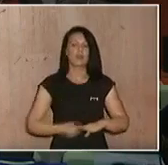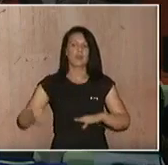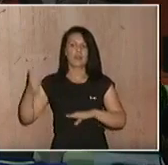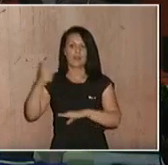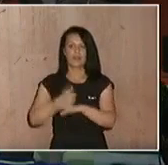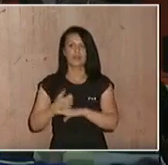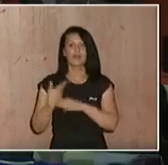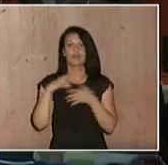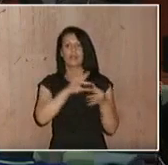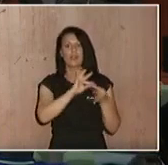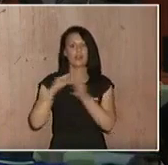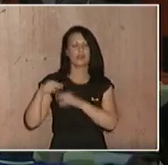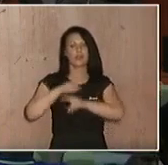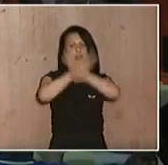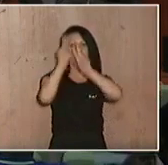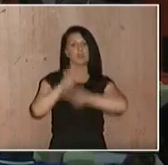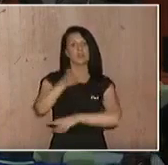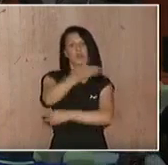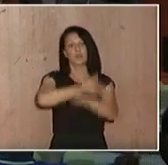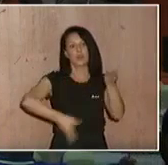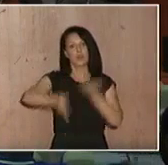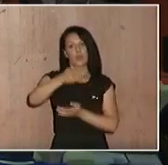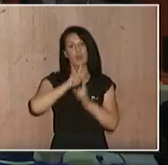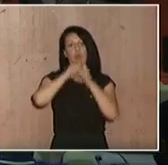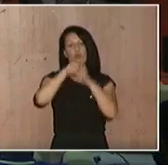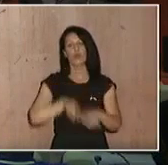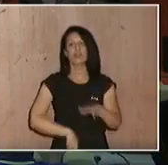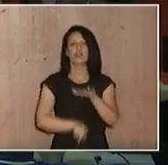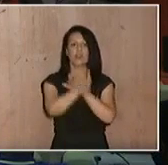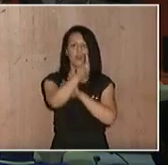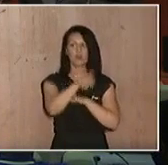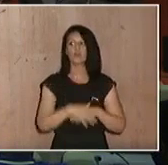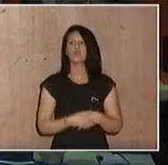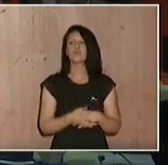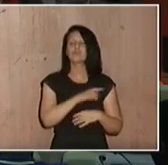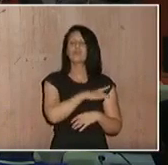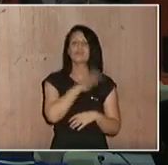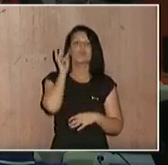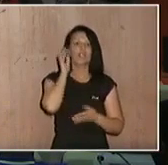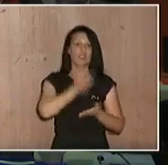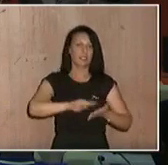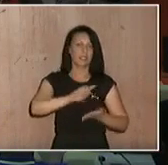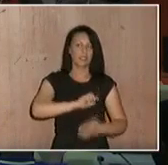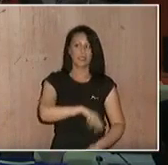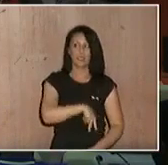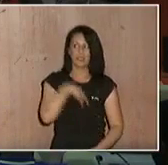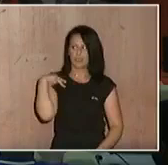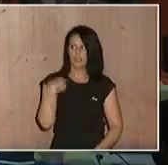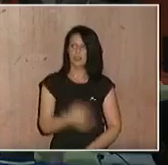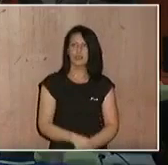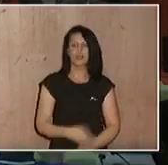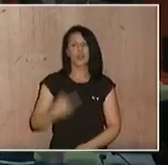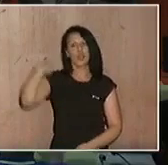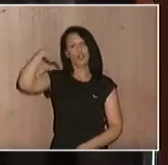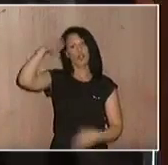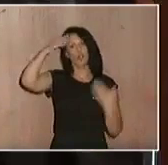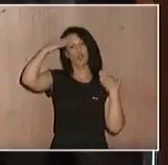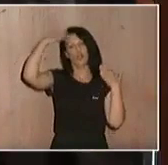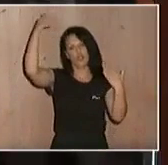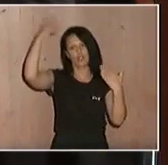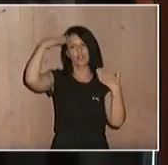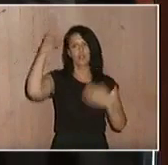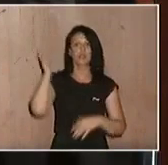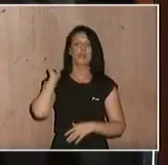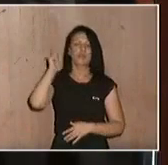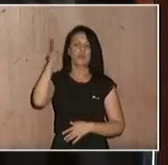Relaciones Internacionales y Cooperación para el Desarrollo, señora secretaria general, doctor honoris causa,